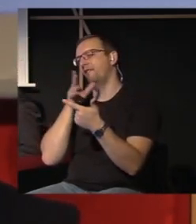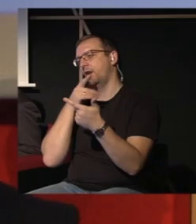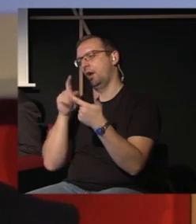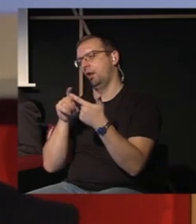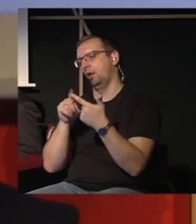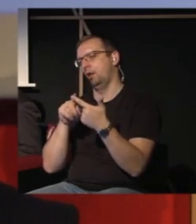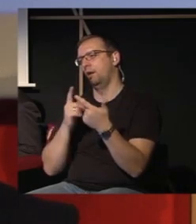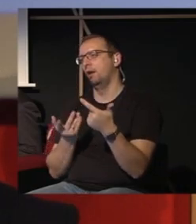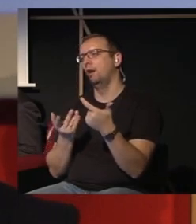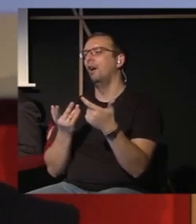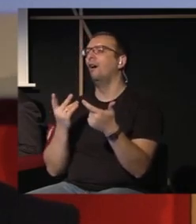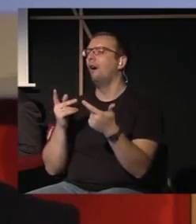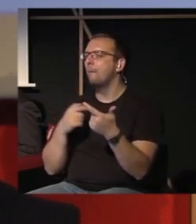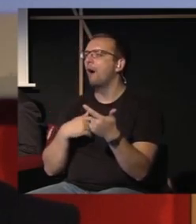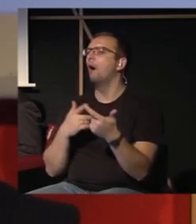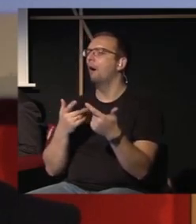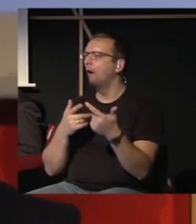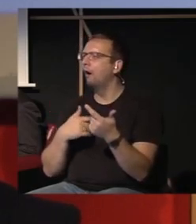accesible nuestro estadio.